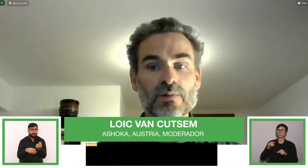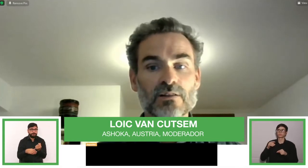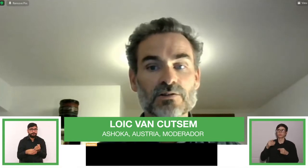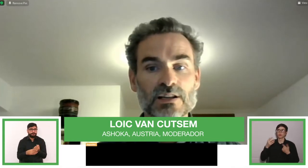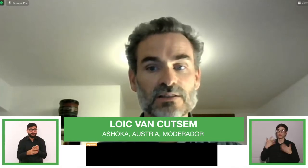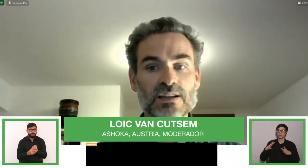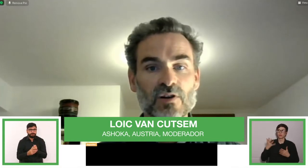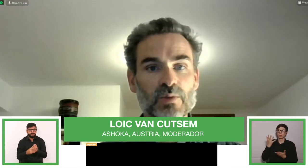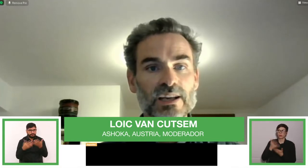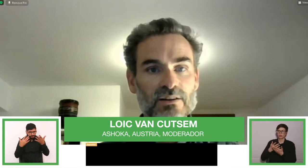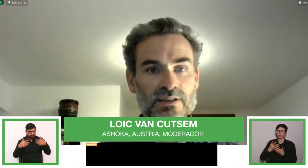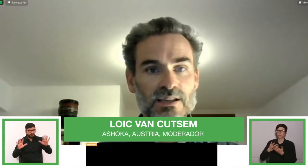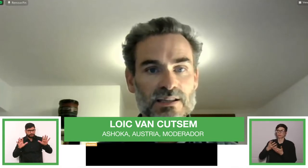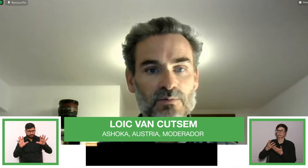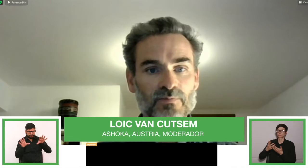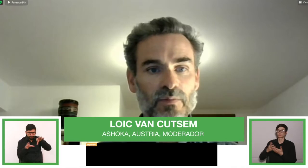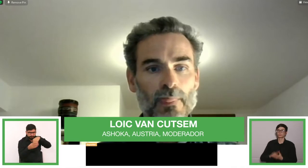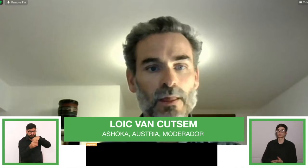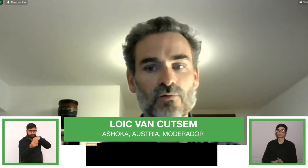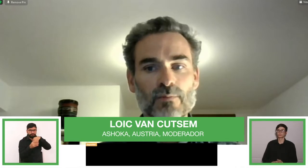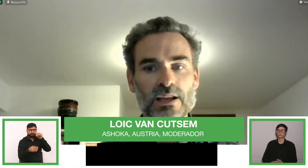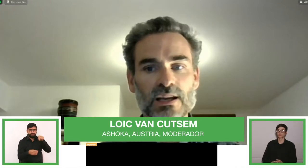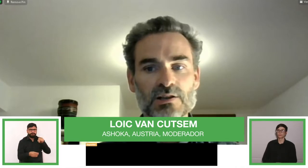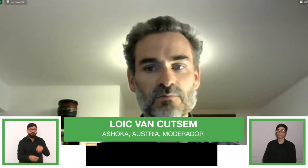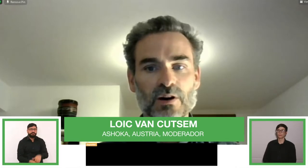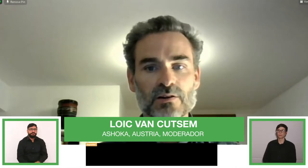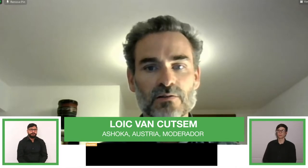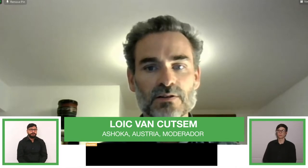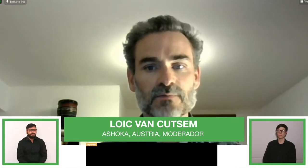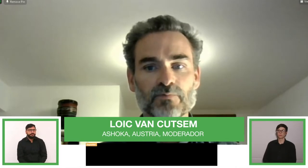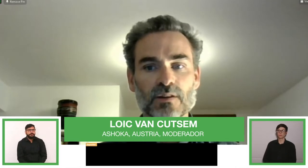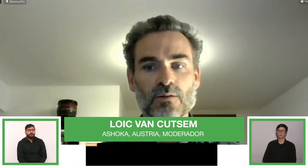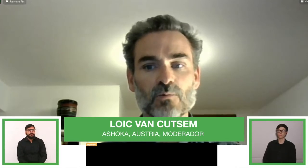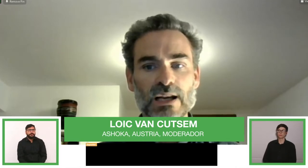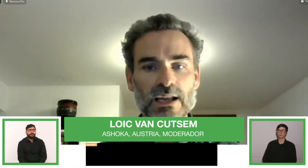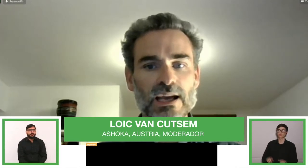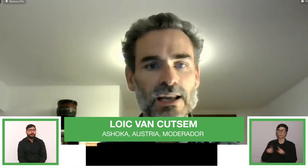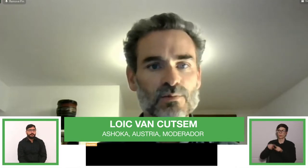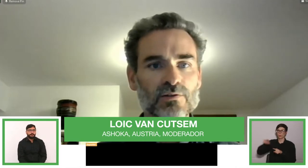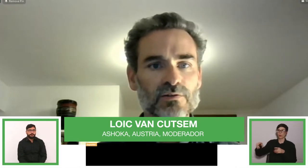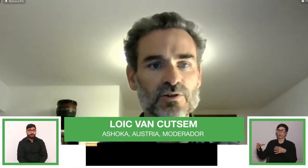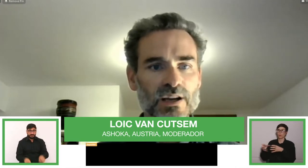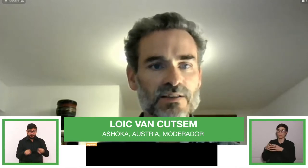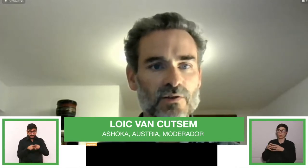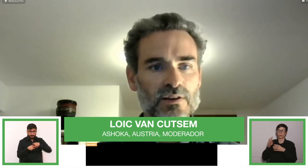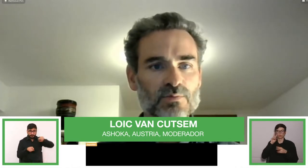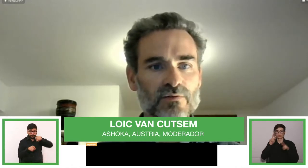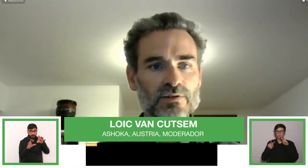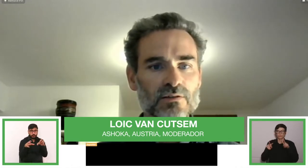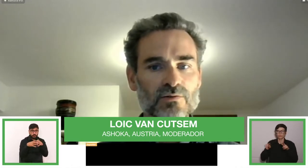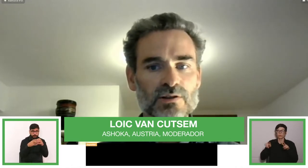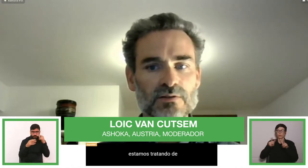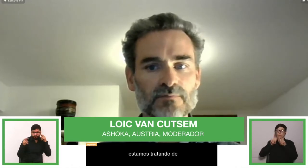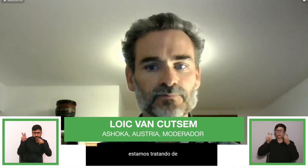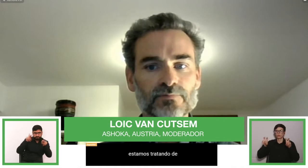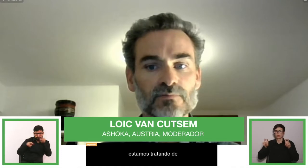nuevos socios. Al mismo tiempo, estamos tratando de desarrollar un ecosistema de socios de replicación